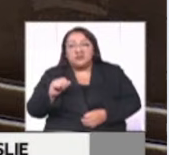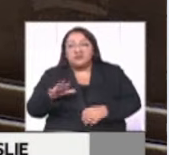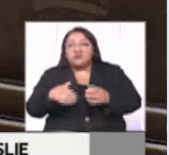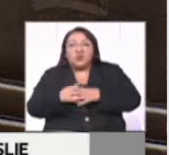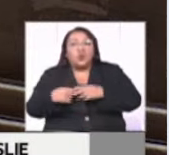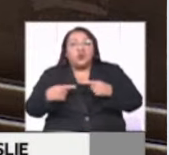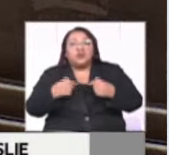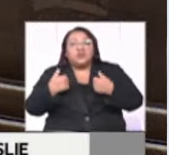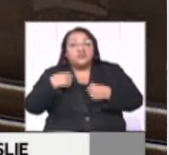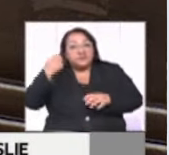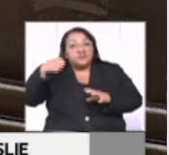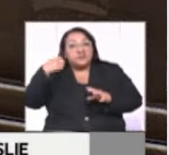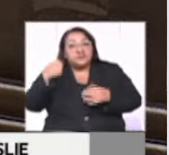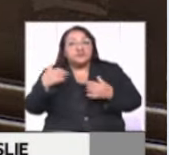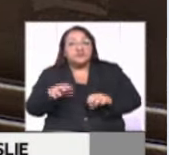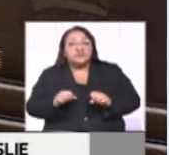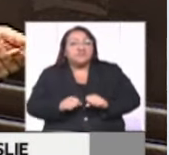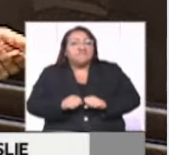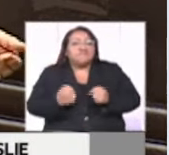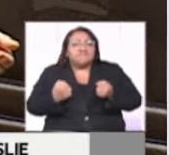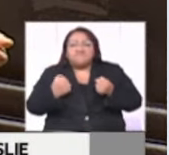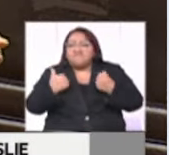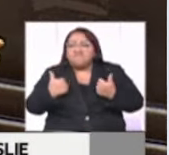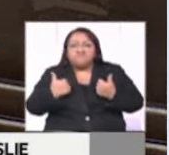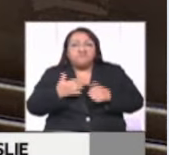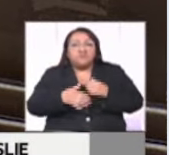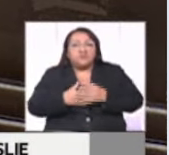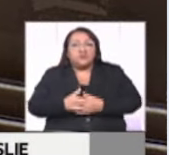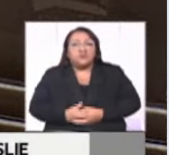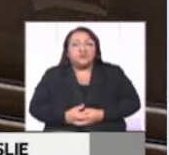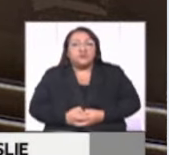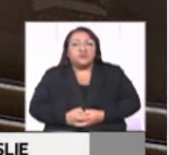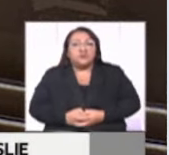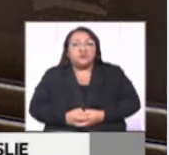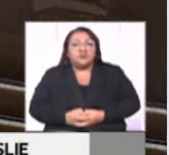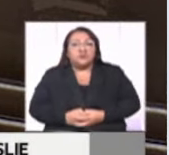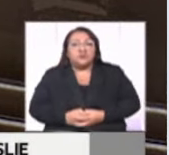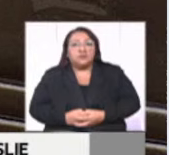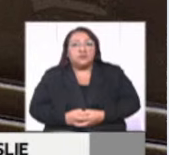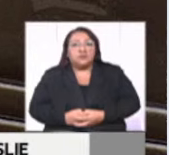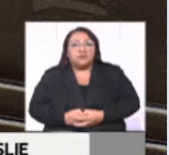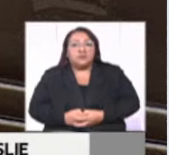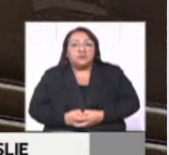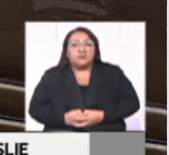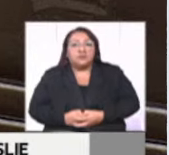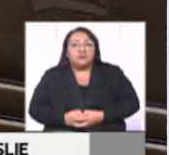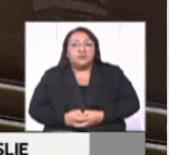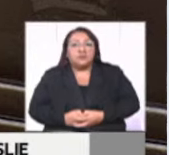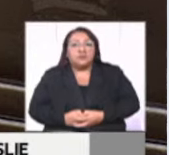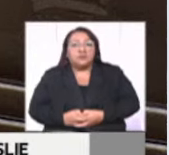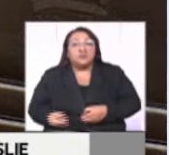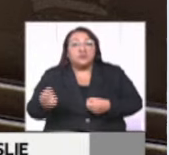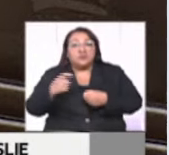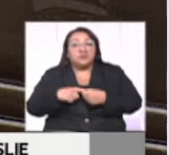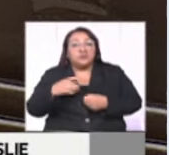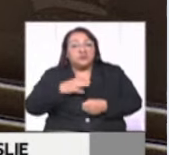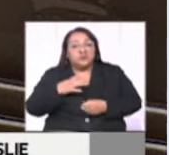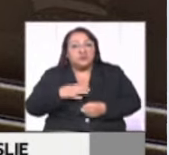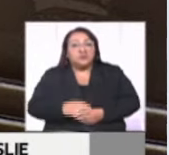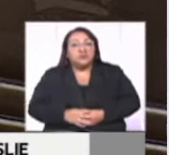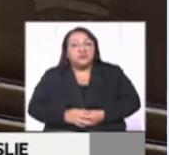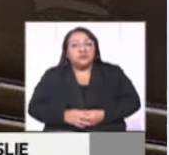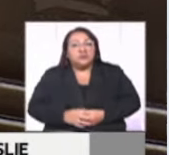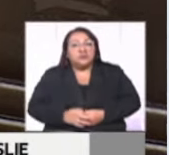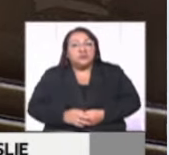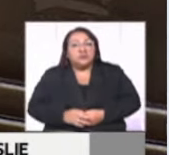tenemos películas que han roto récords en asistencia a las salas.